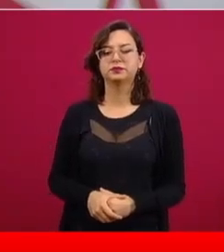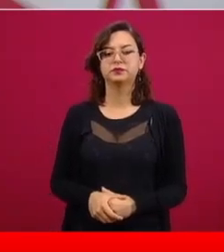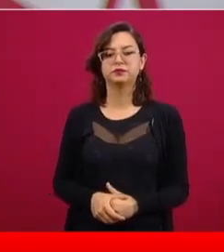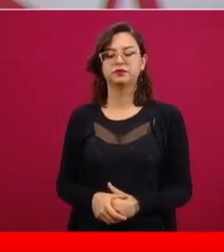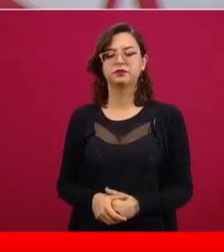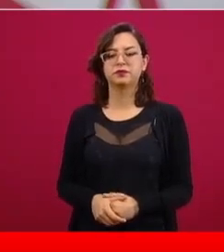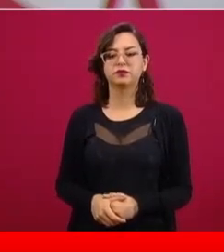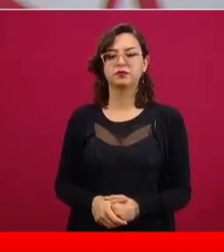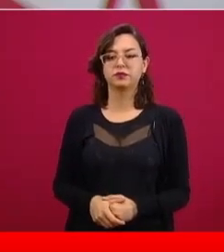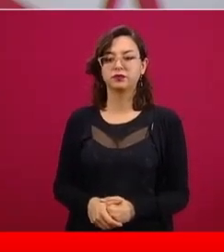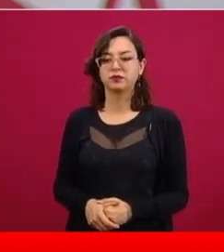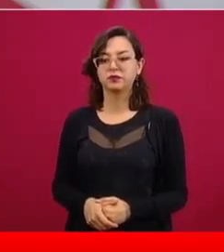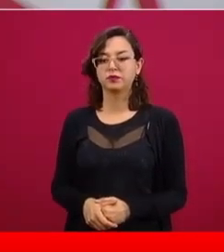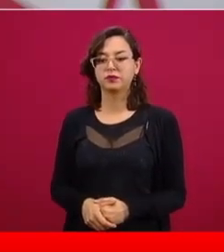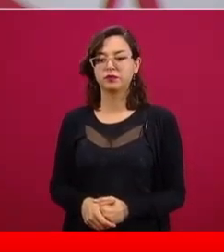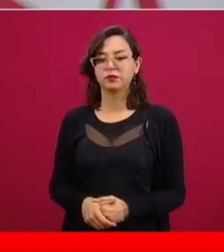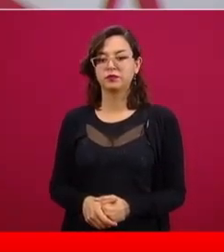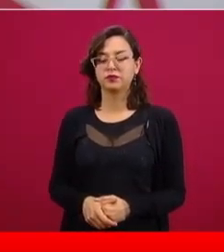Por eso,